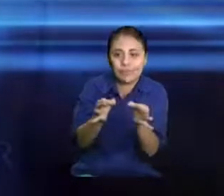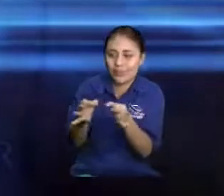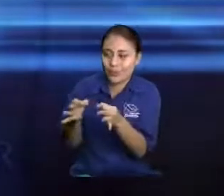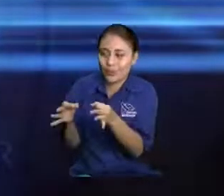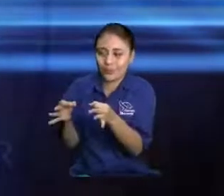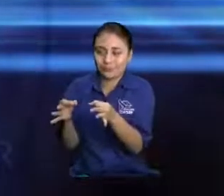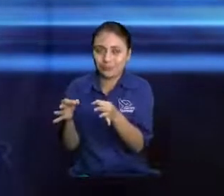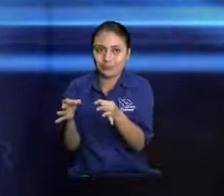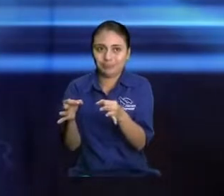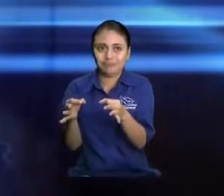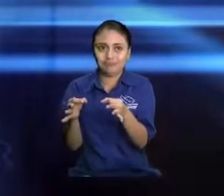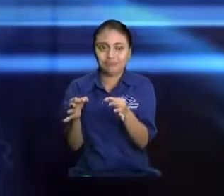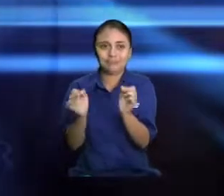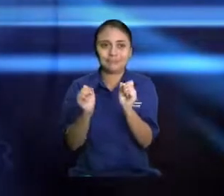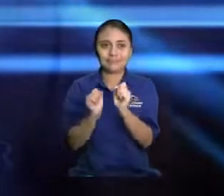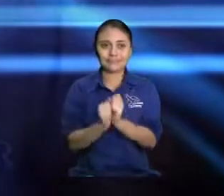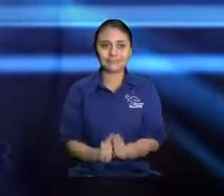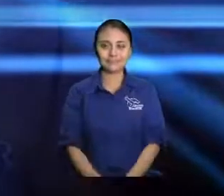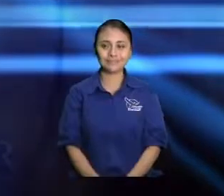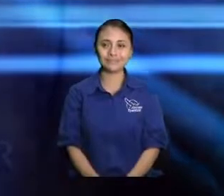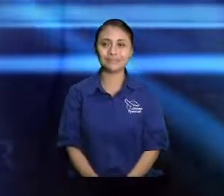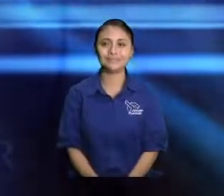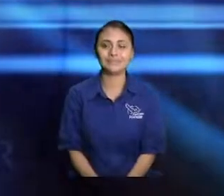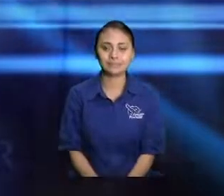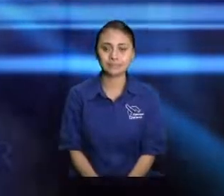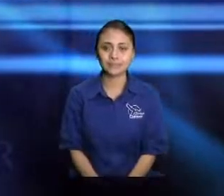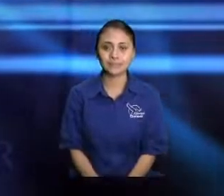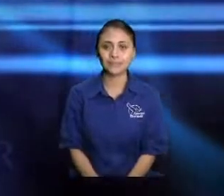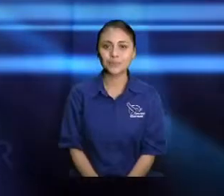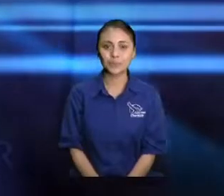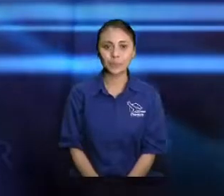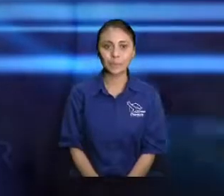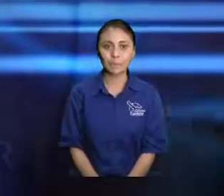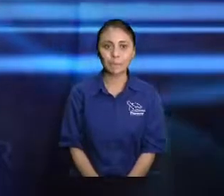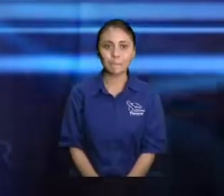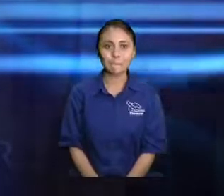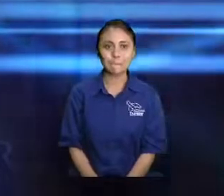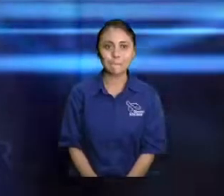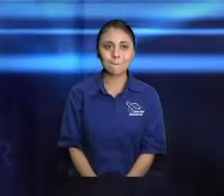aclares que oscurece, dicen los argentinos, ¿ah? Ah.